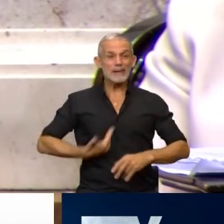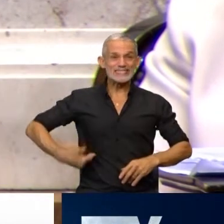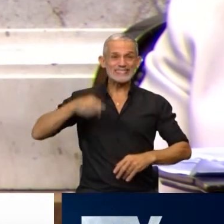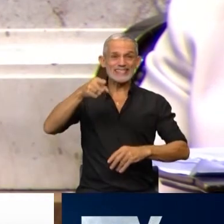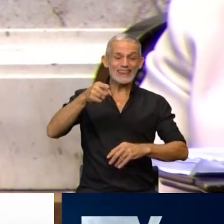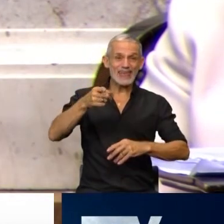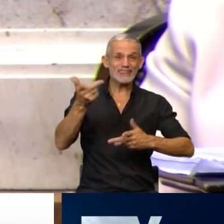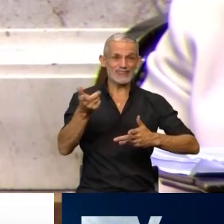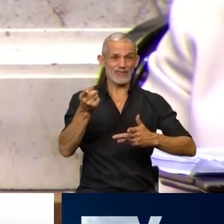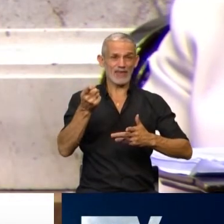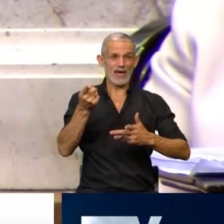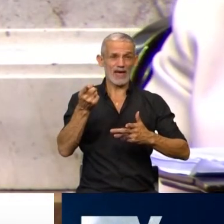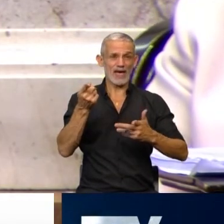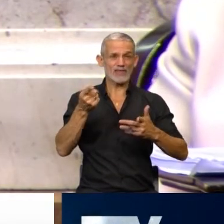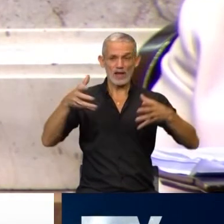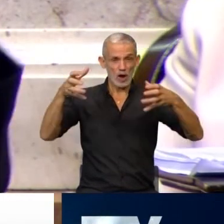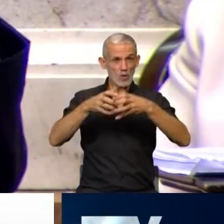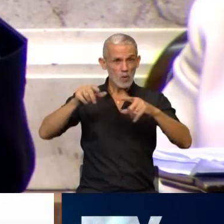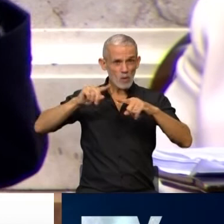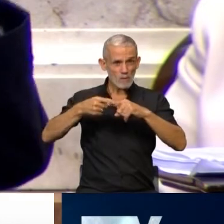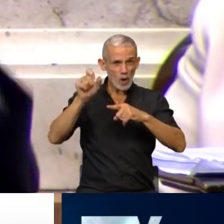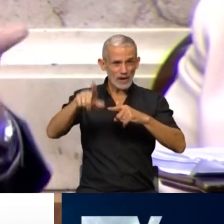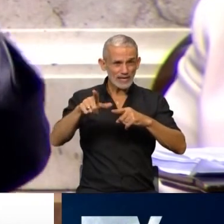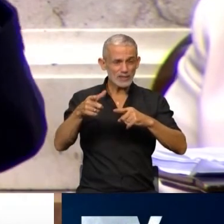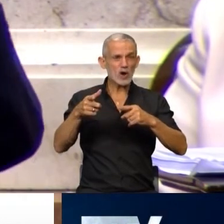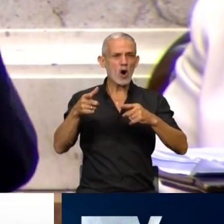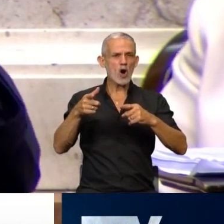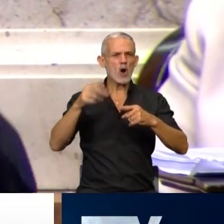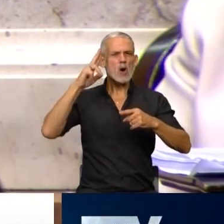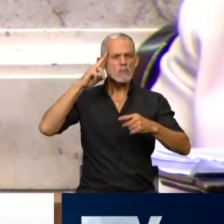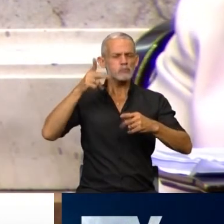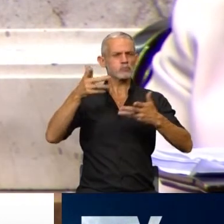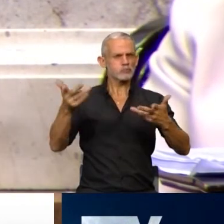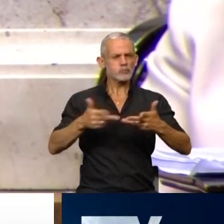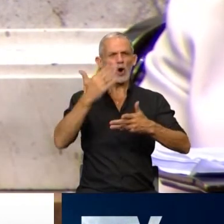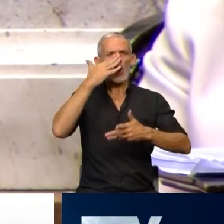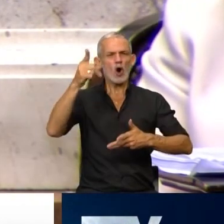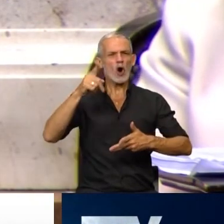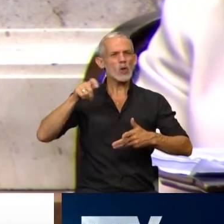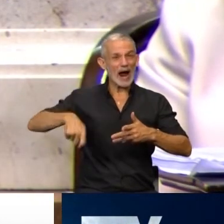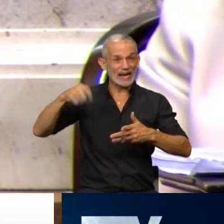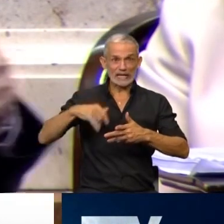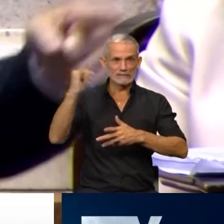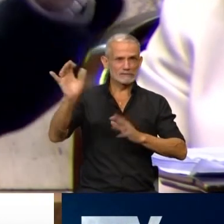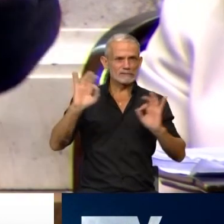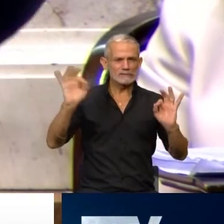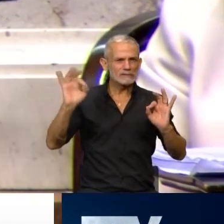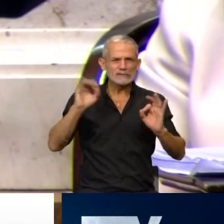presidente del Interbloque, el respetado legislador por Córdoba, Mario Negri,